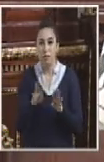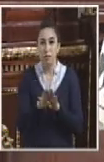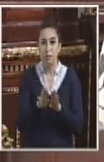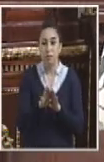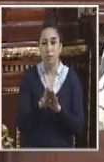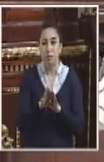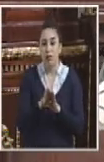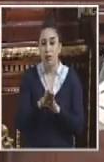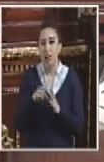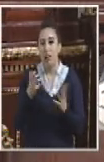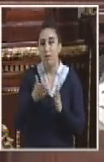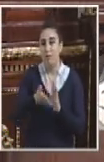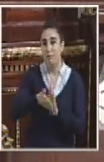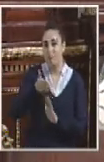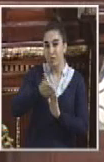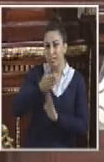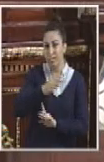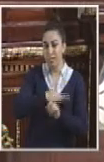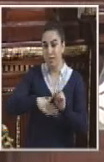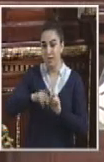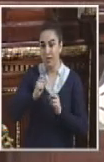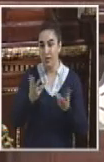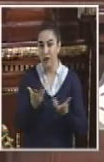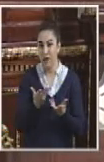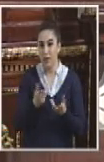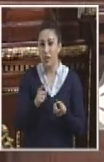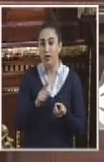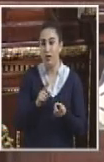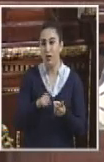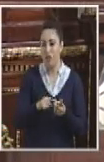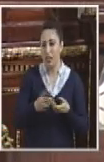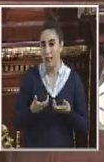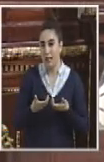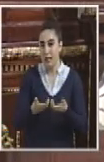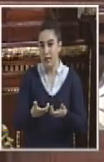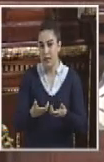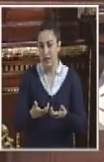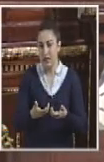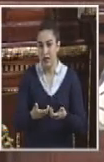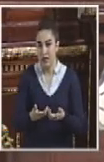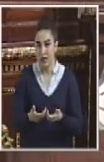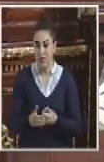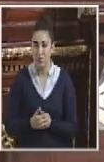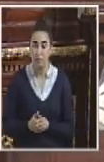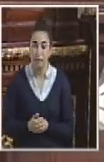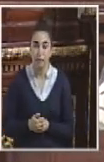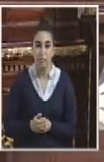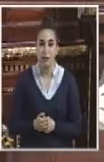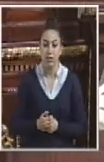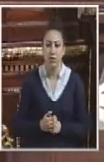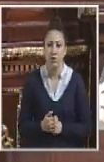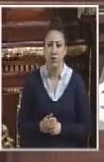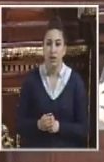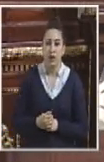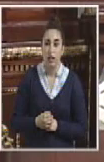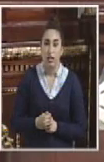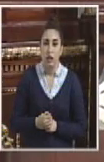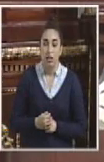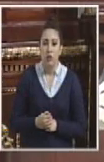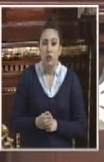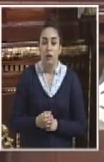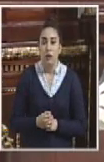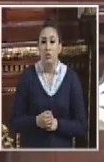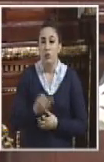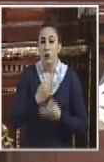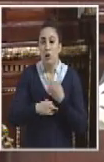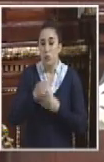urbana, desarrollo urbano que se den en el espacio o en el territorio capitalino, apegándose a los criterios